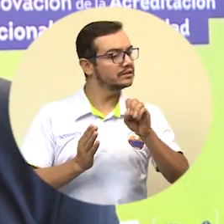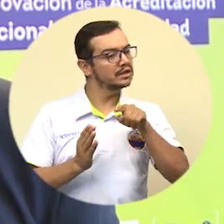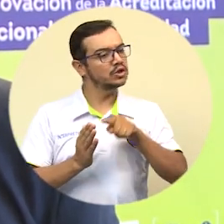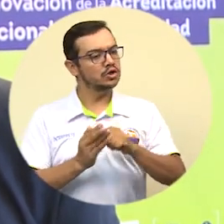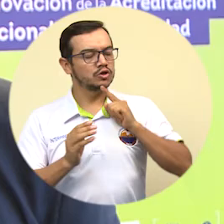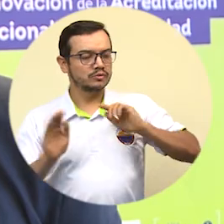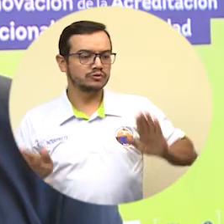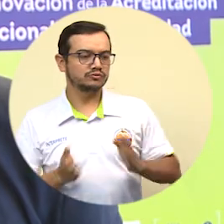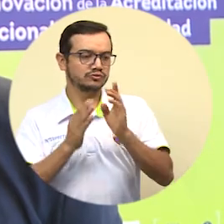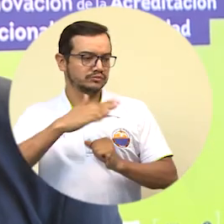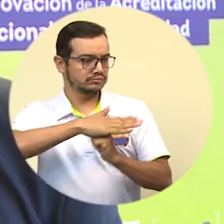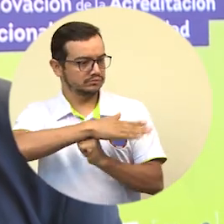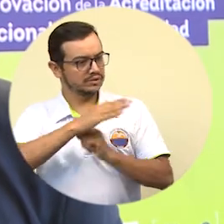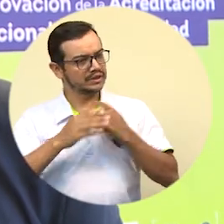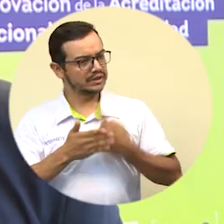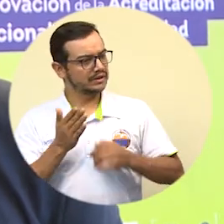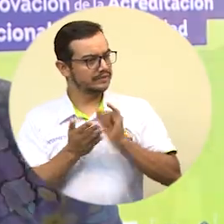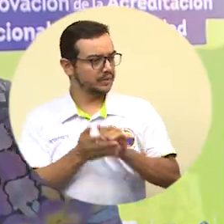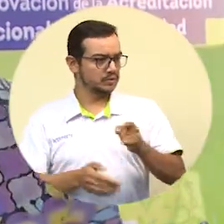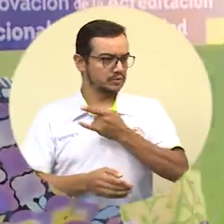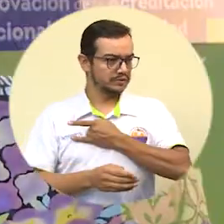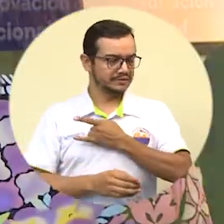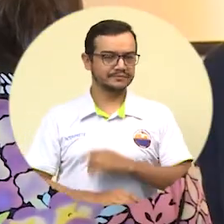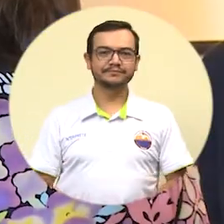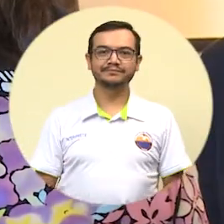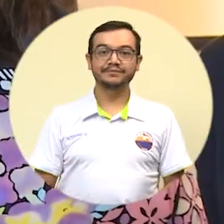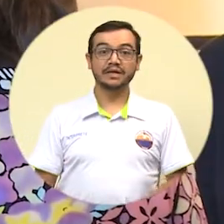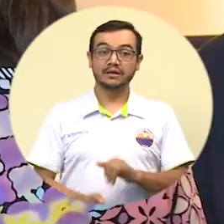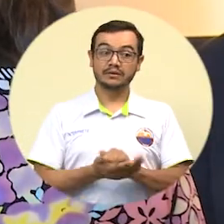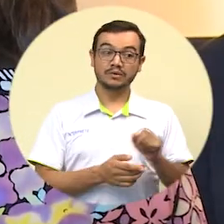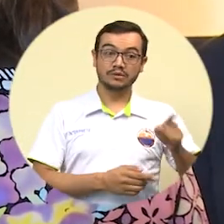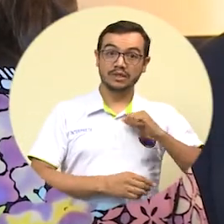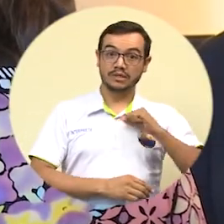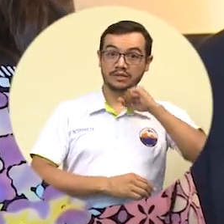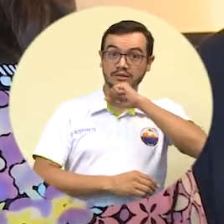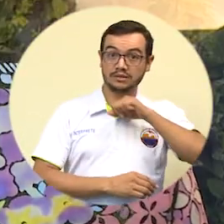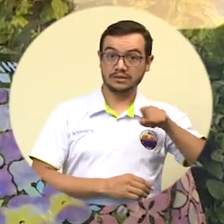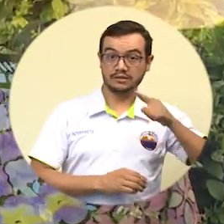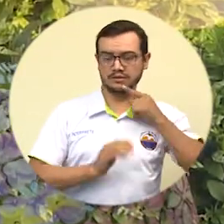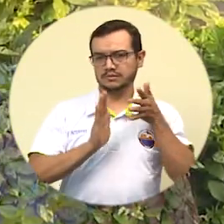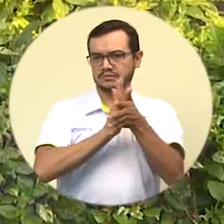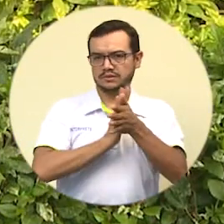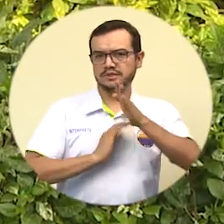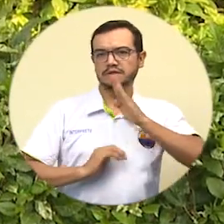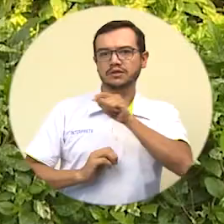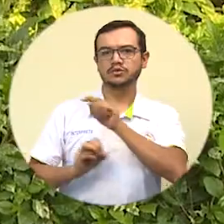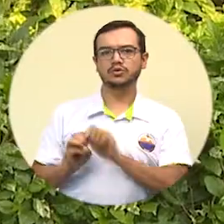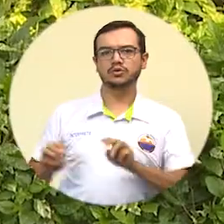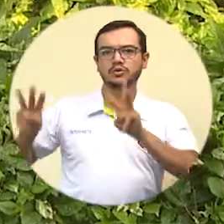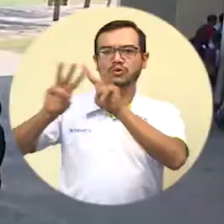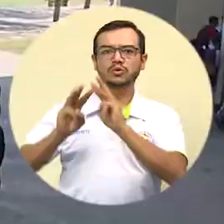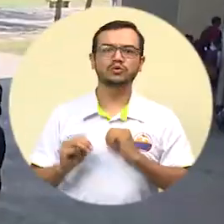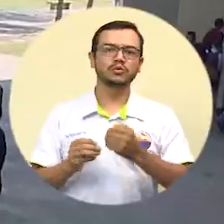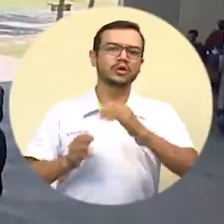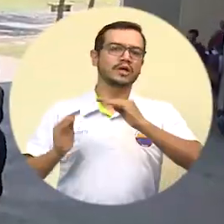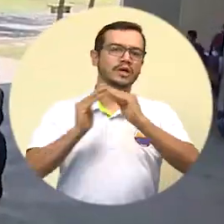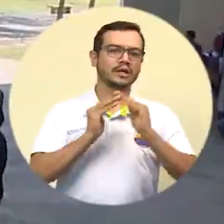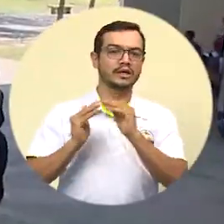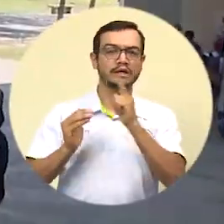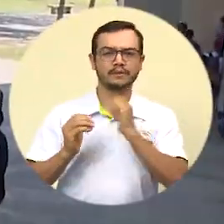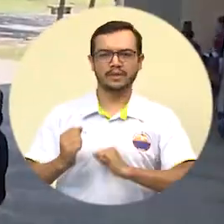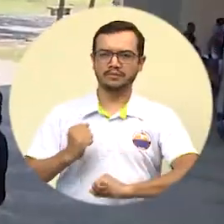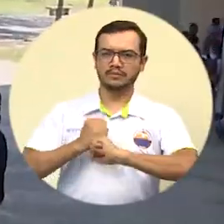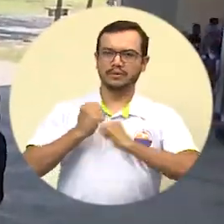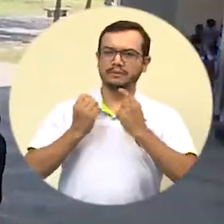Desarrollo Sostenible para las actividades académicas de la universidad. Durante el encuentro, el doctor Vera propuso el acompañamiento de ONU Habitat en el Plan